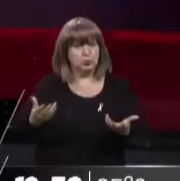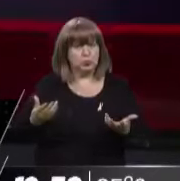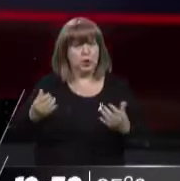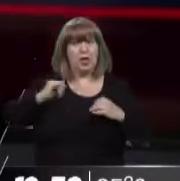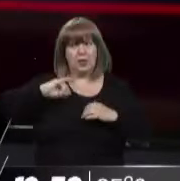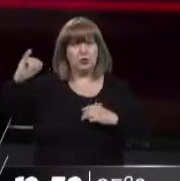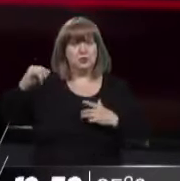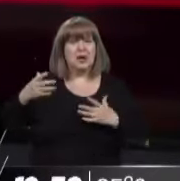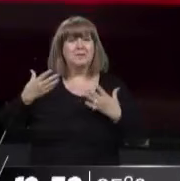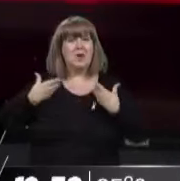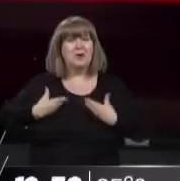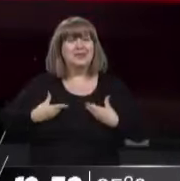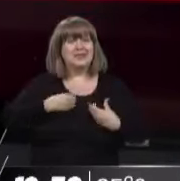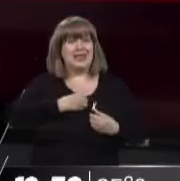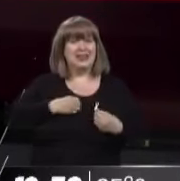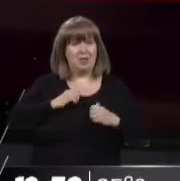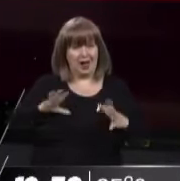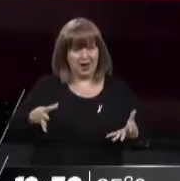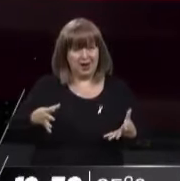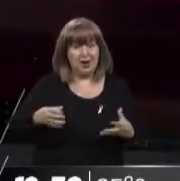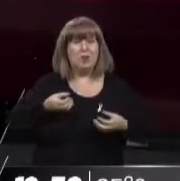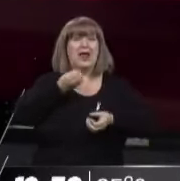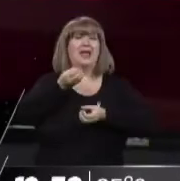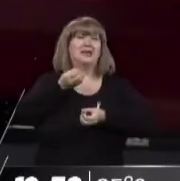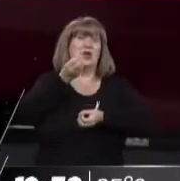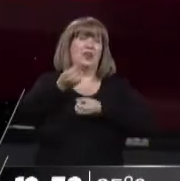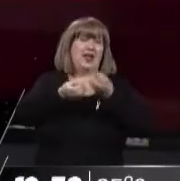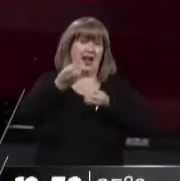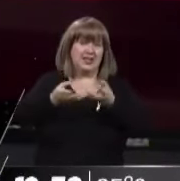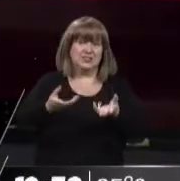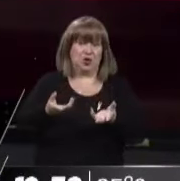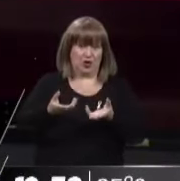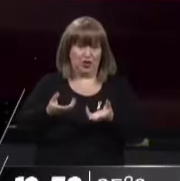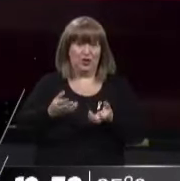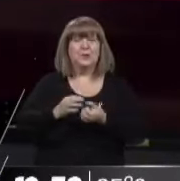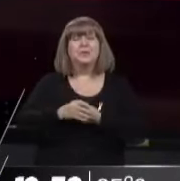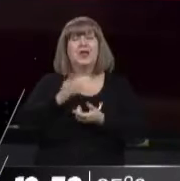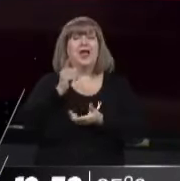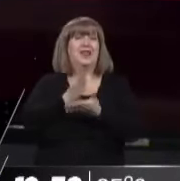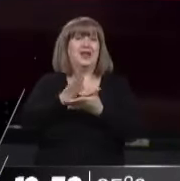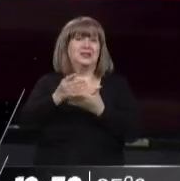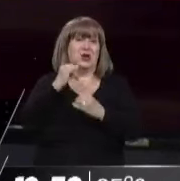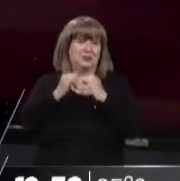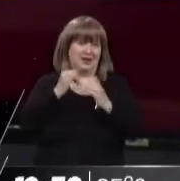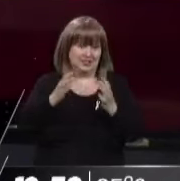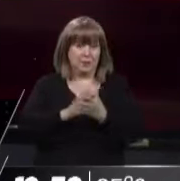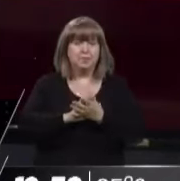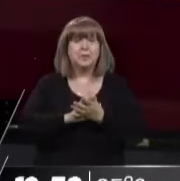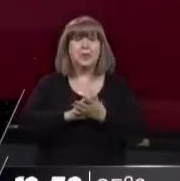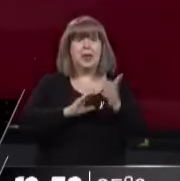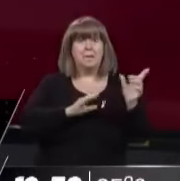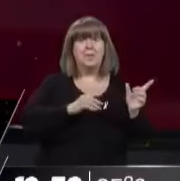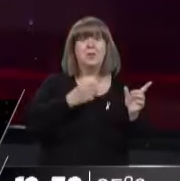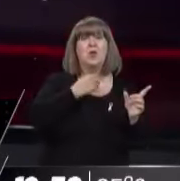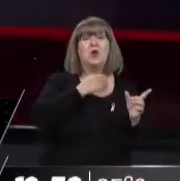el ámbito penal, sobre todo cuando se trata de declaraciones y el derecho a la expresión. Pero bueno, respondió la vocera oficial, Gabriela Cerruti,